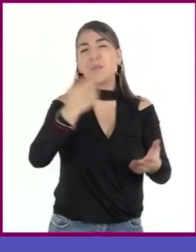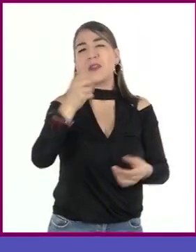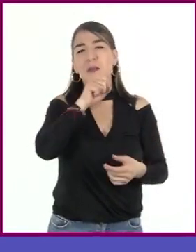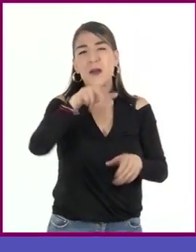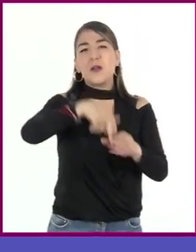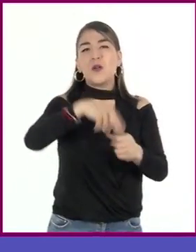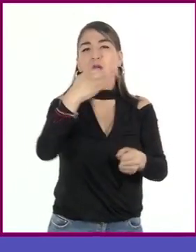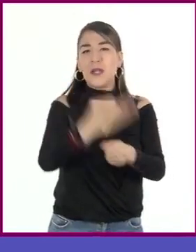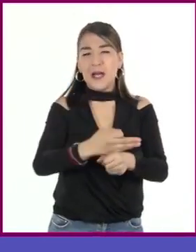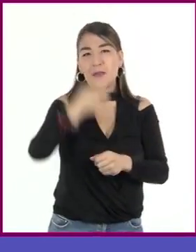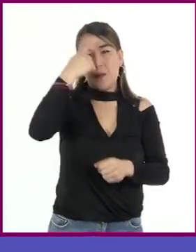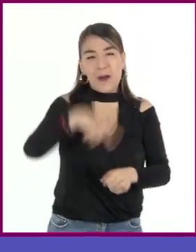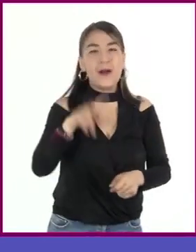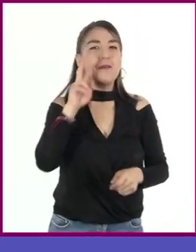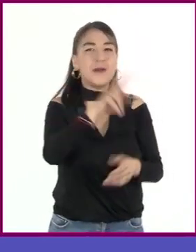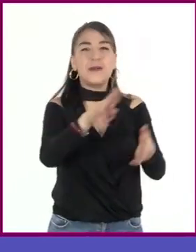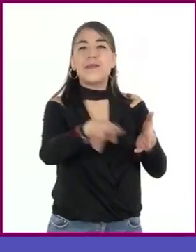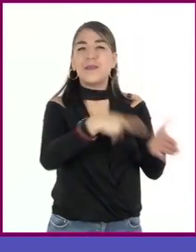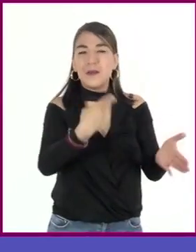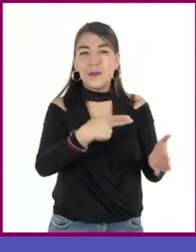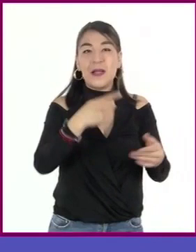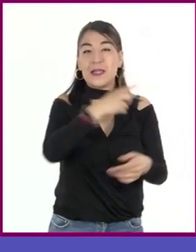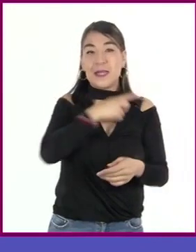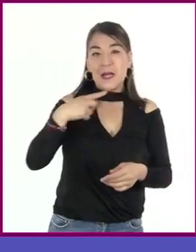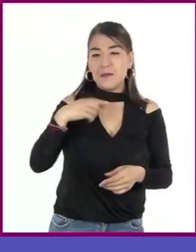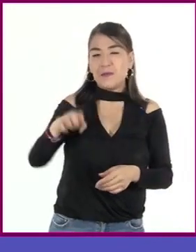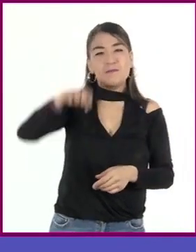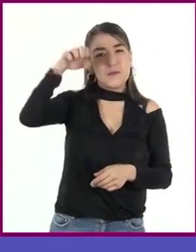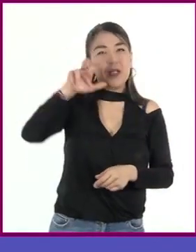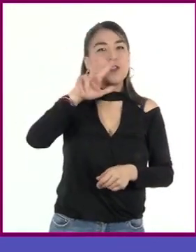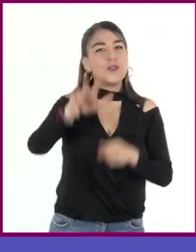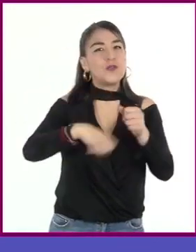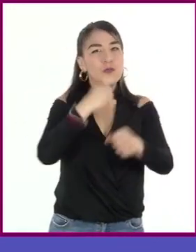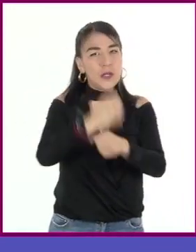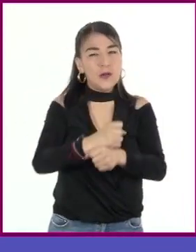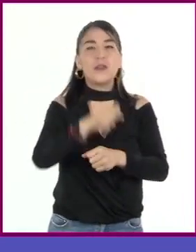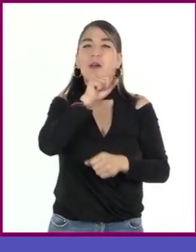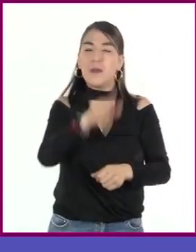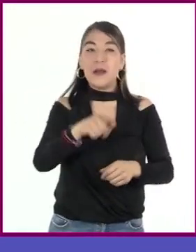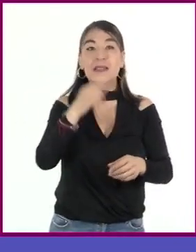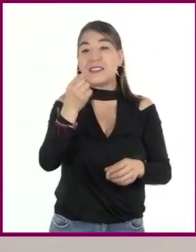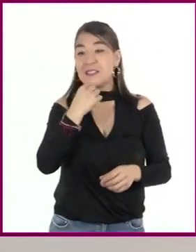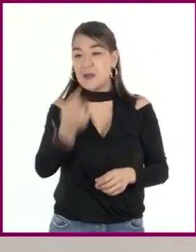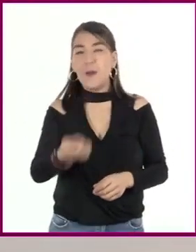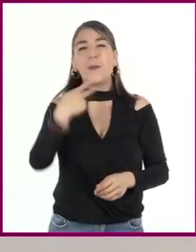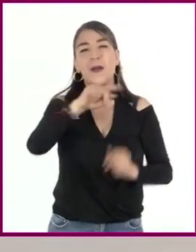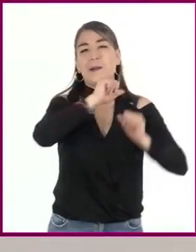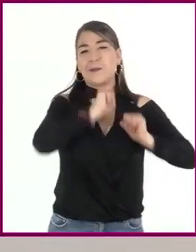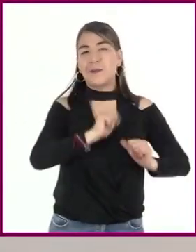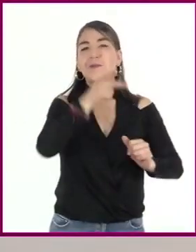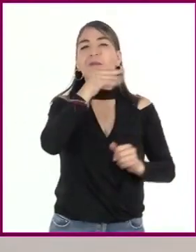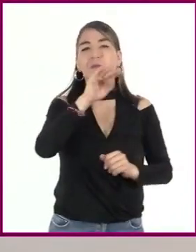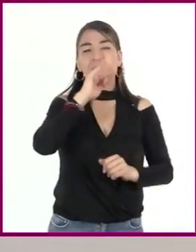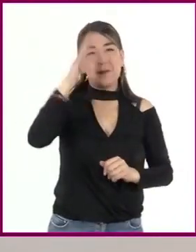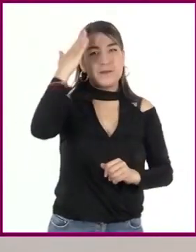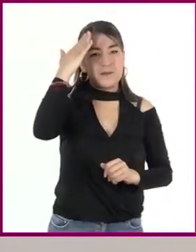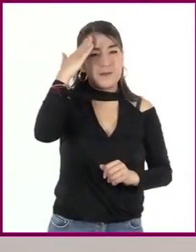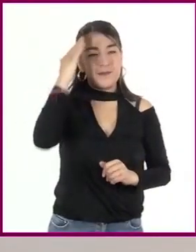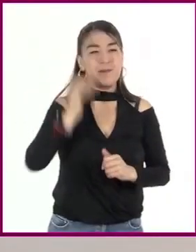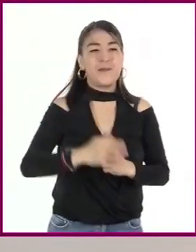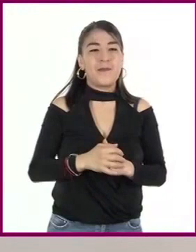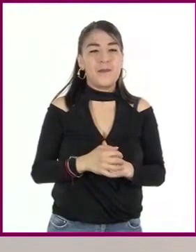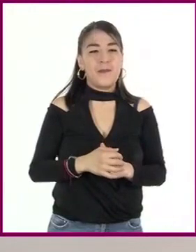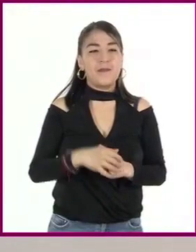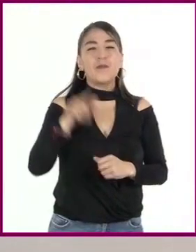Quien lo firme deberá ser mayor de edad o contar con la autorización de sus padres o tutores. Ahora bien, vamos con